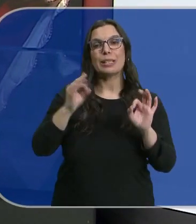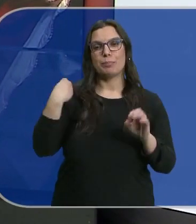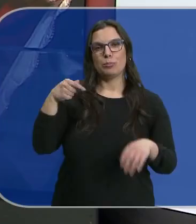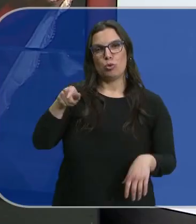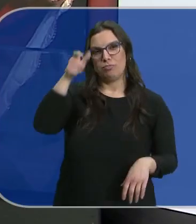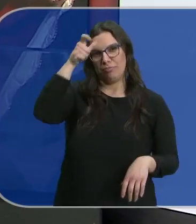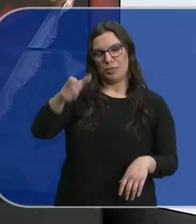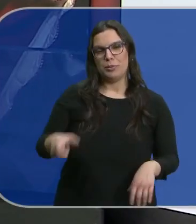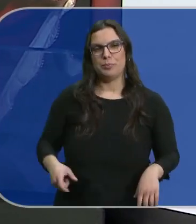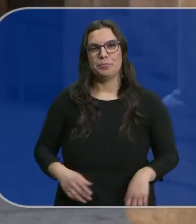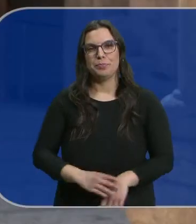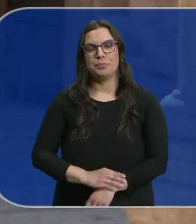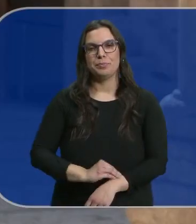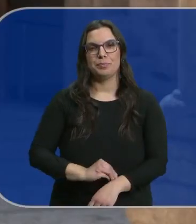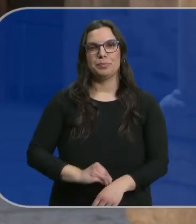villa. Paco Gómez.